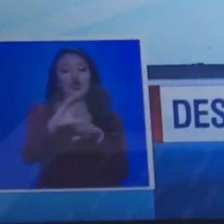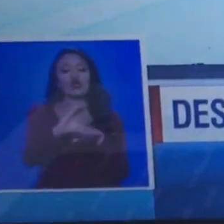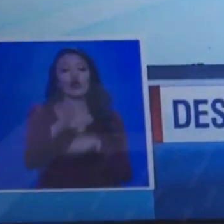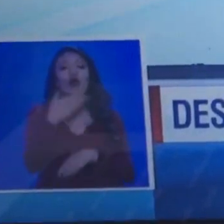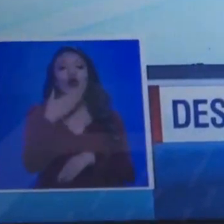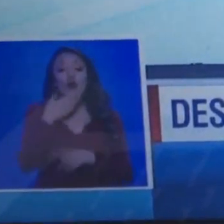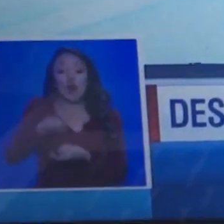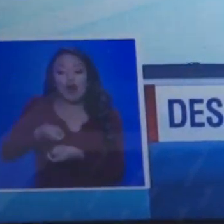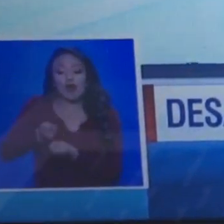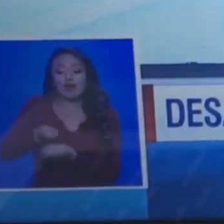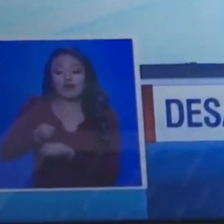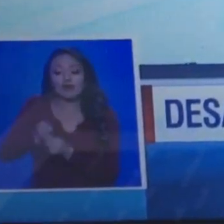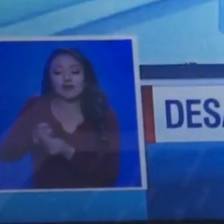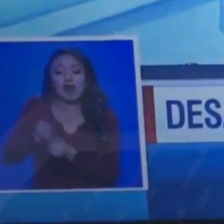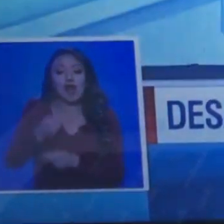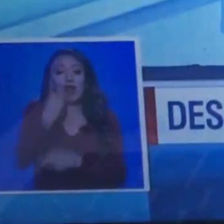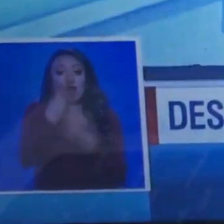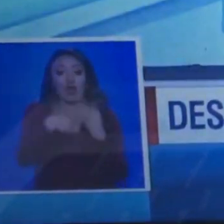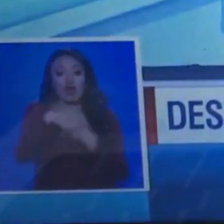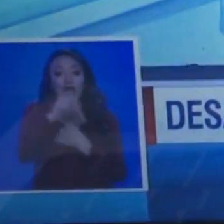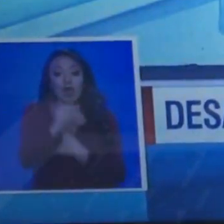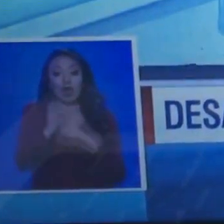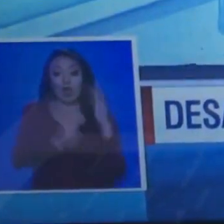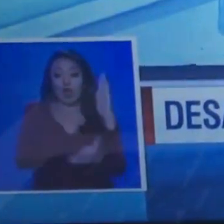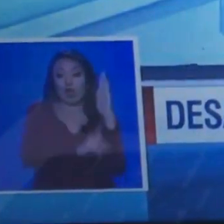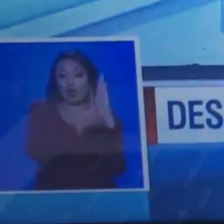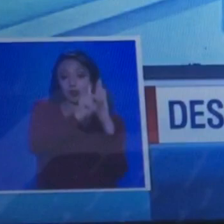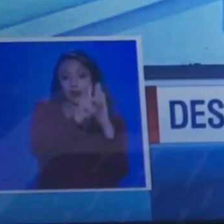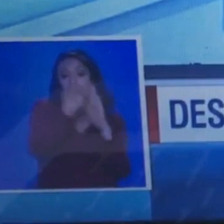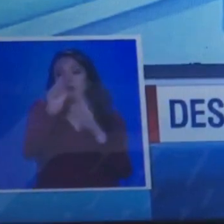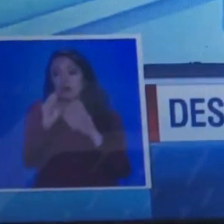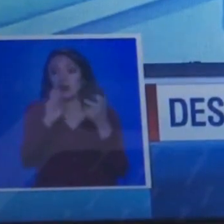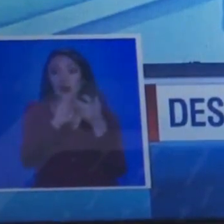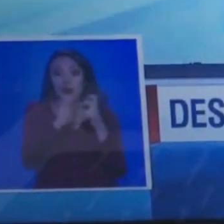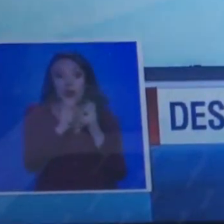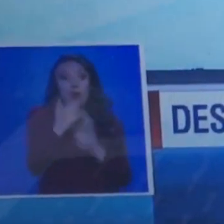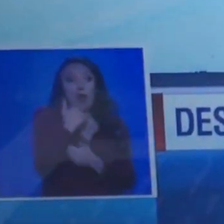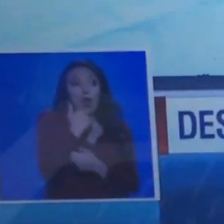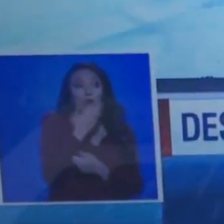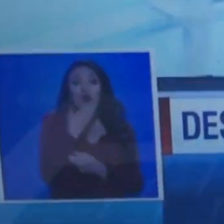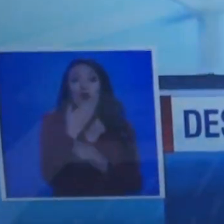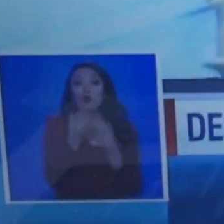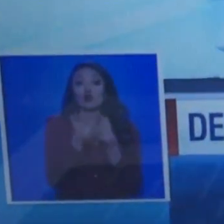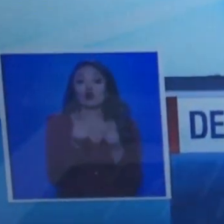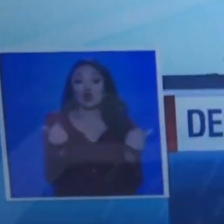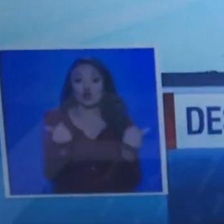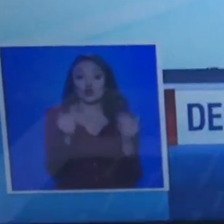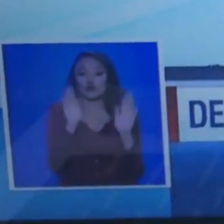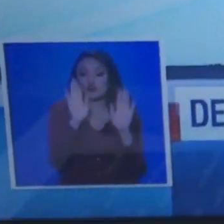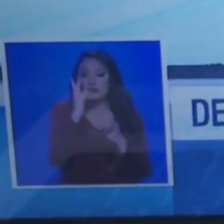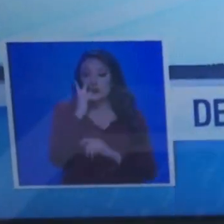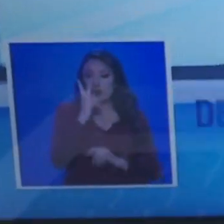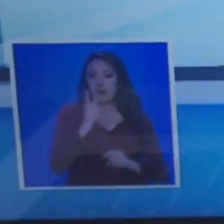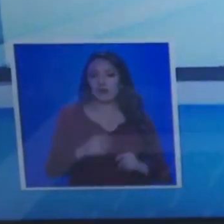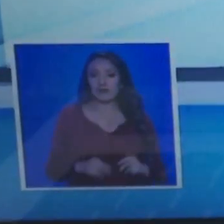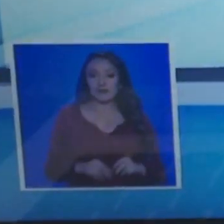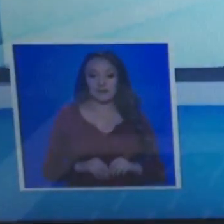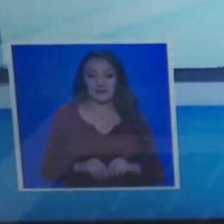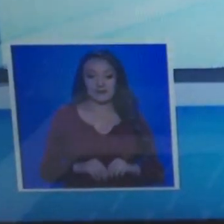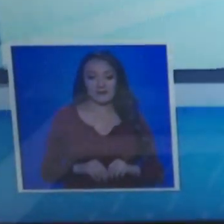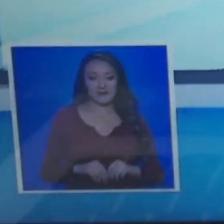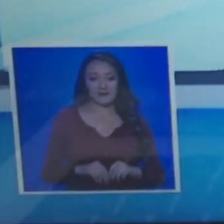usted sepa cómo tiene que ir este desarrollo y si existe algún problema, obviamente llevar a su bebé al oftalmólogo. Veamos.